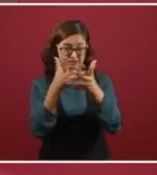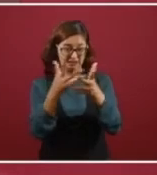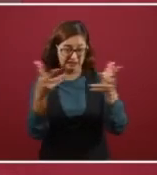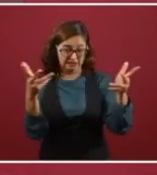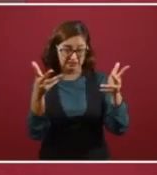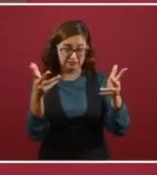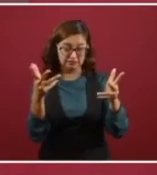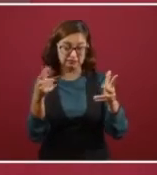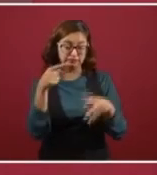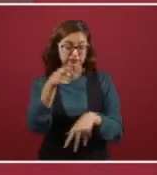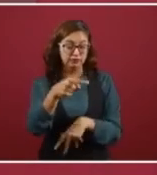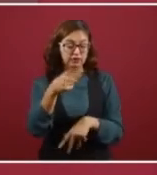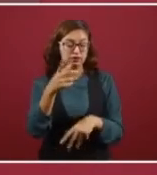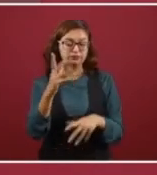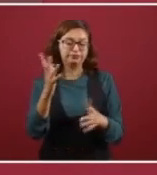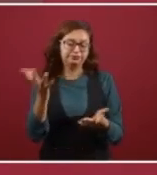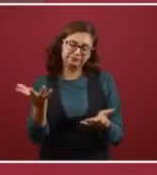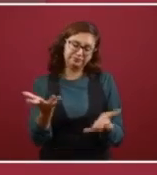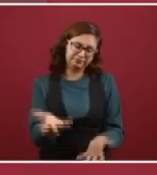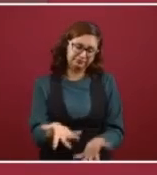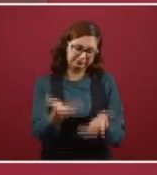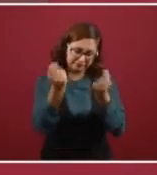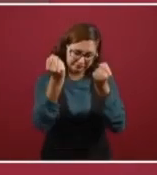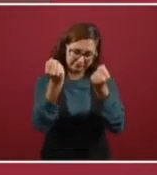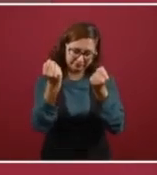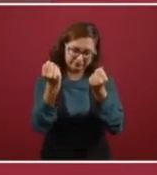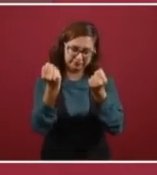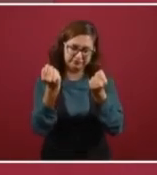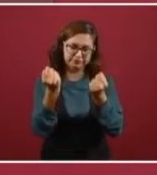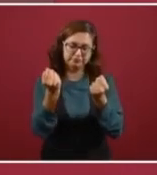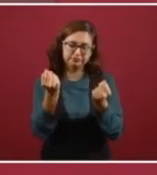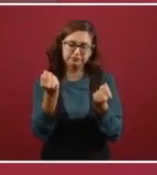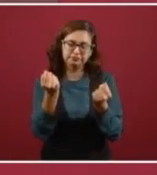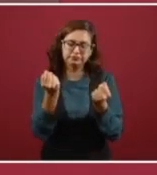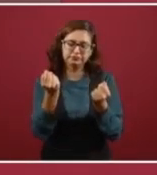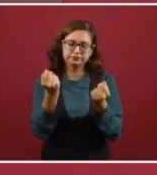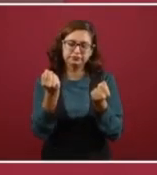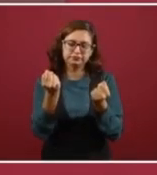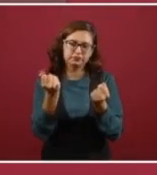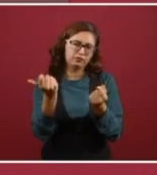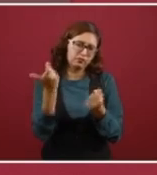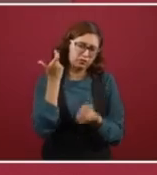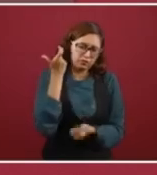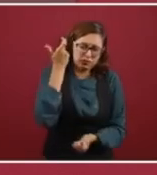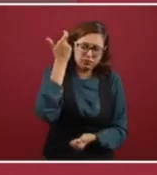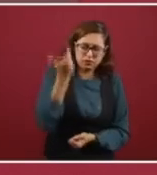recuperó, vamos a decir, y que cuesta